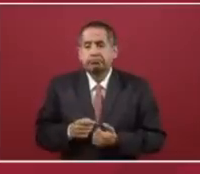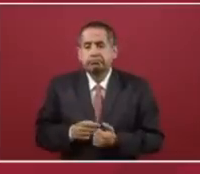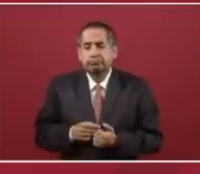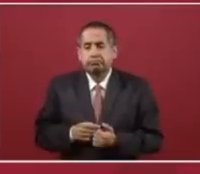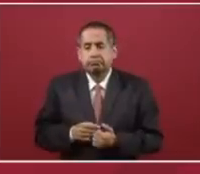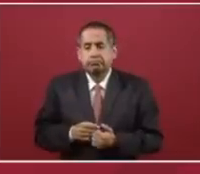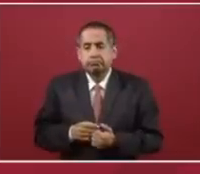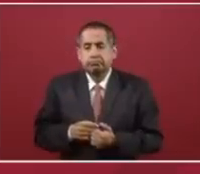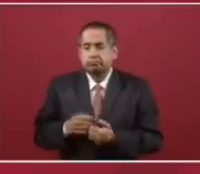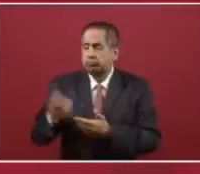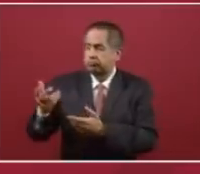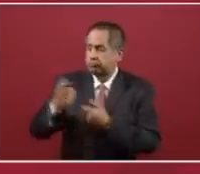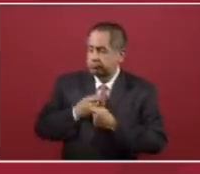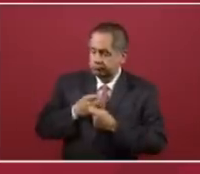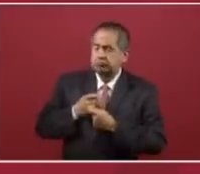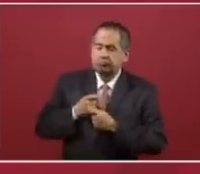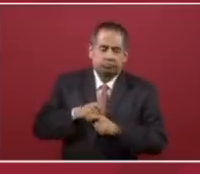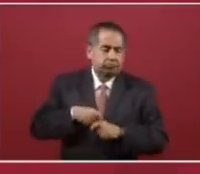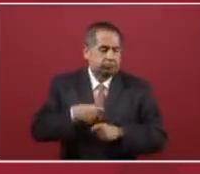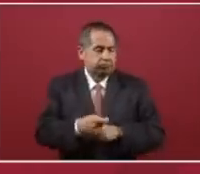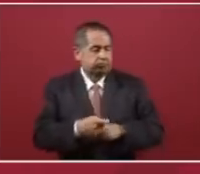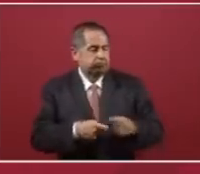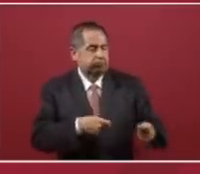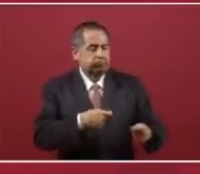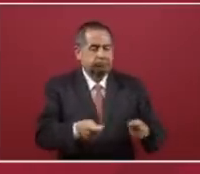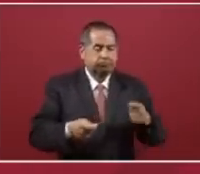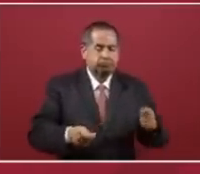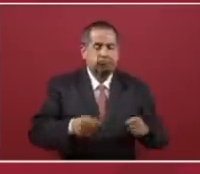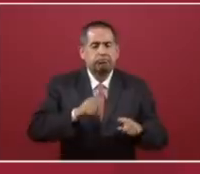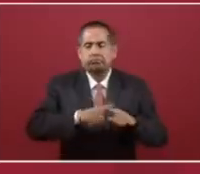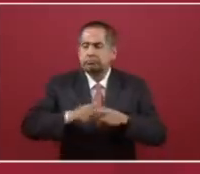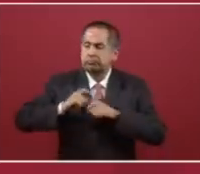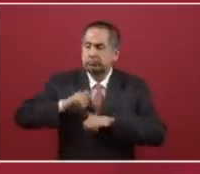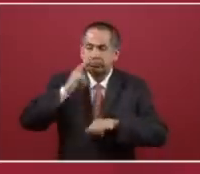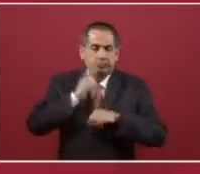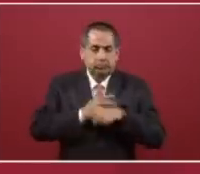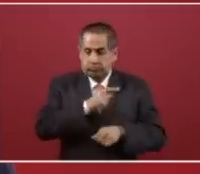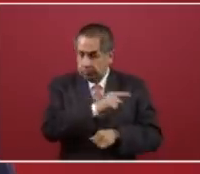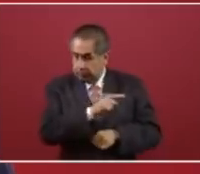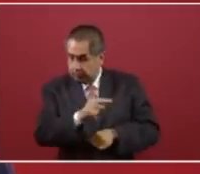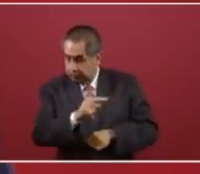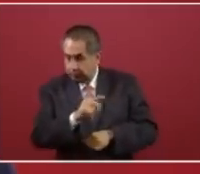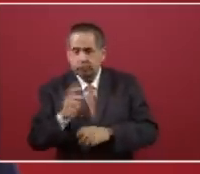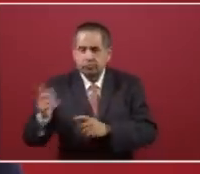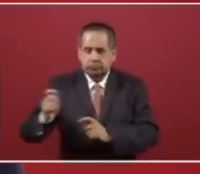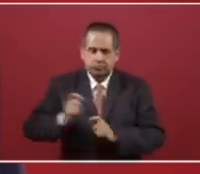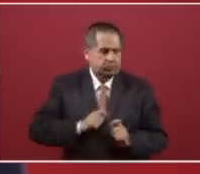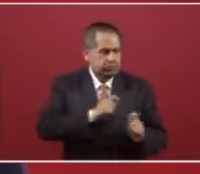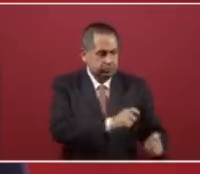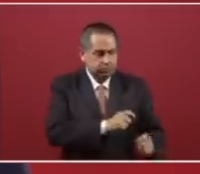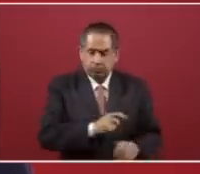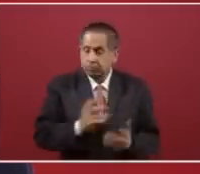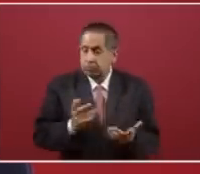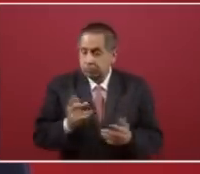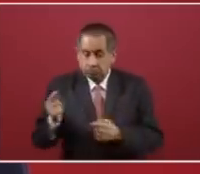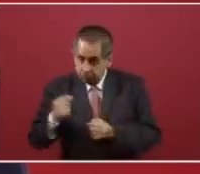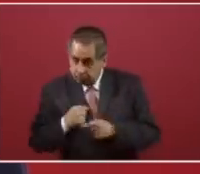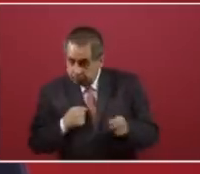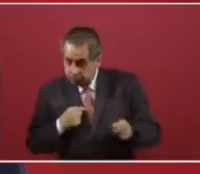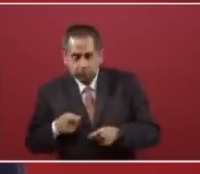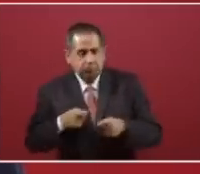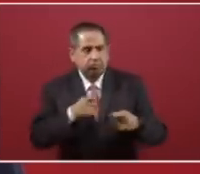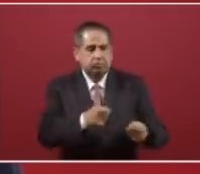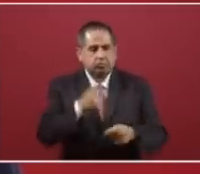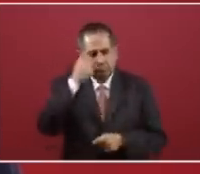en turn turn art a la autoridad correspondiente para que no termine como